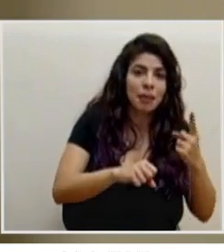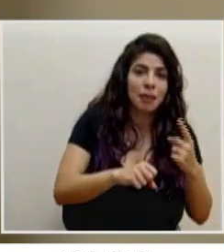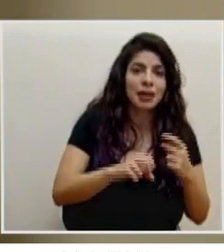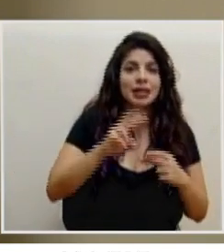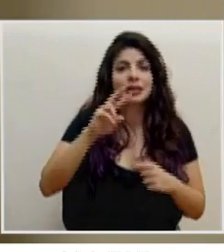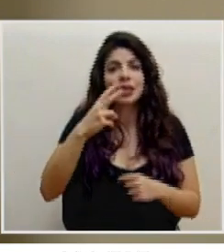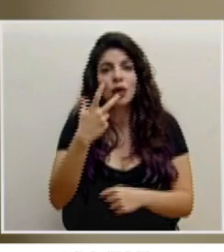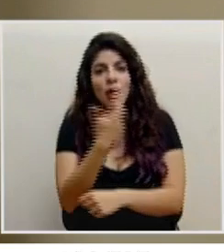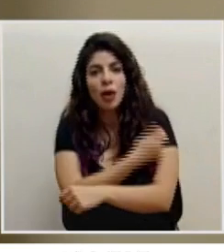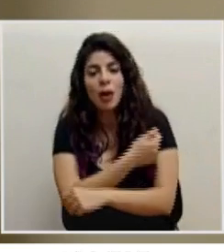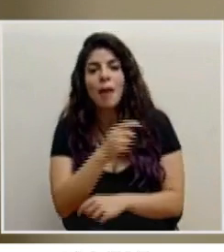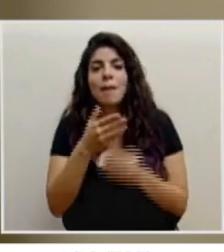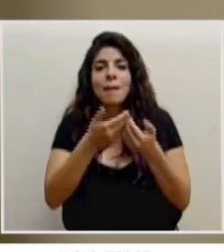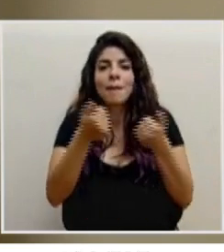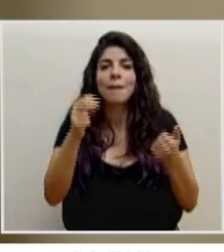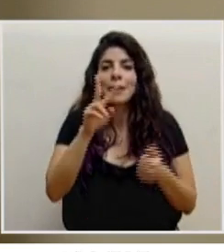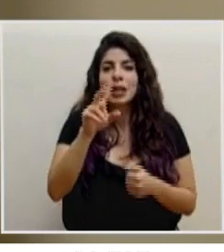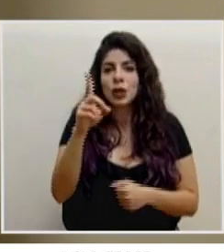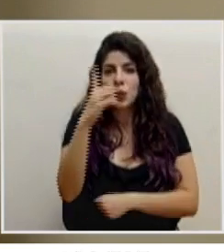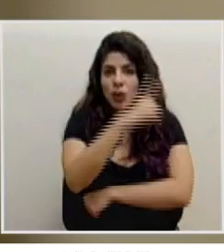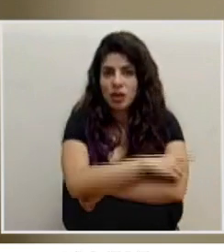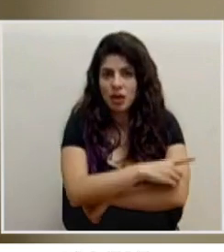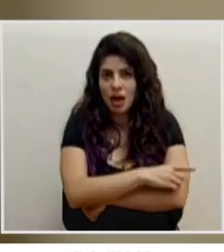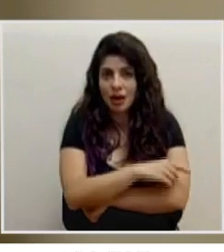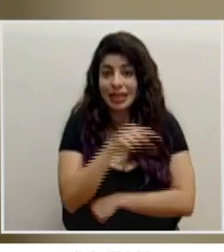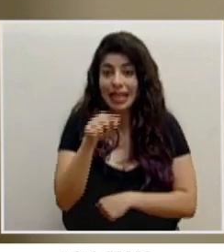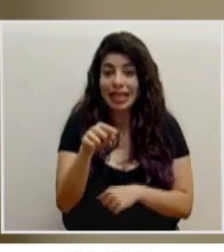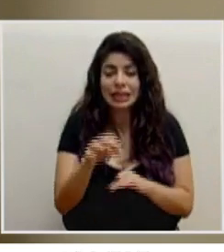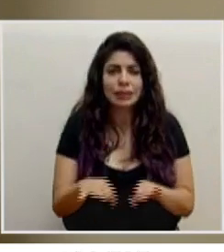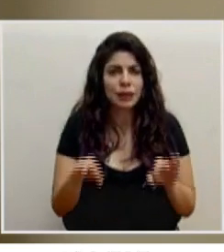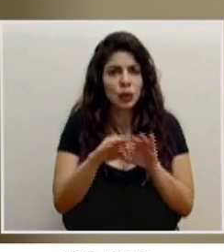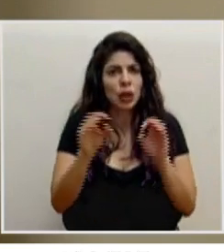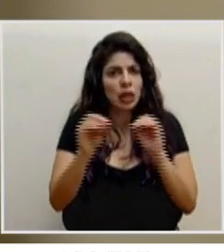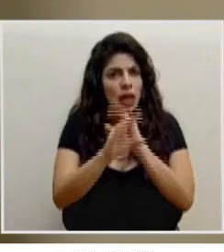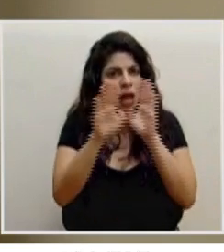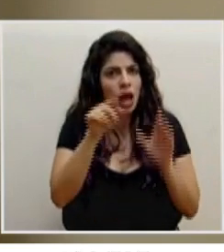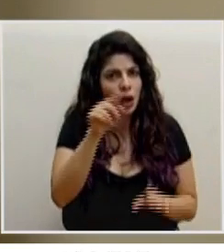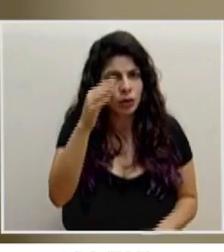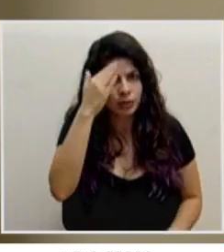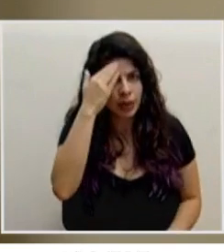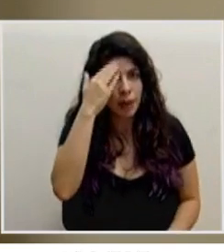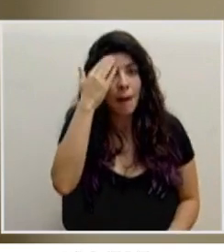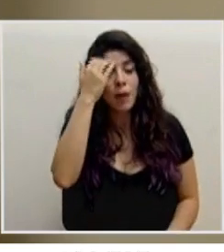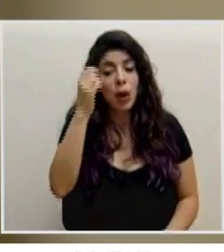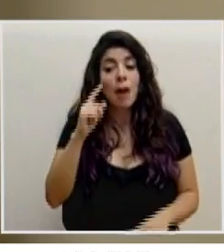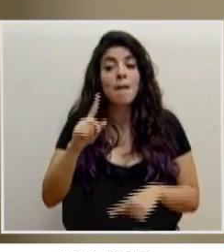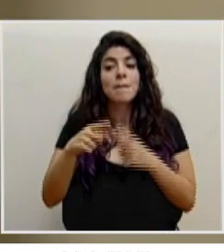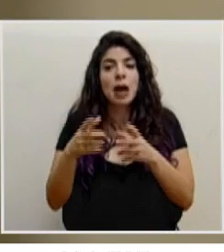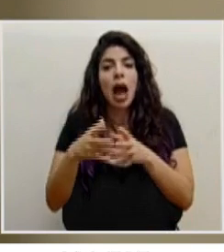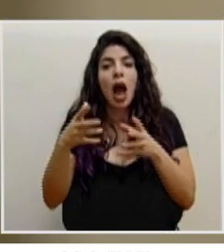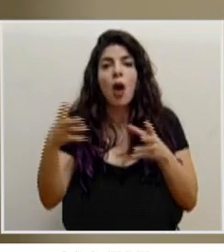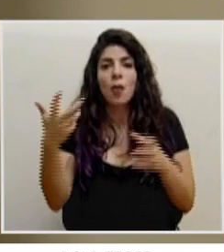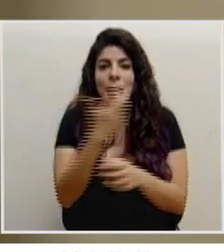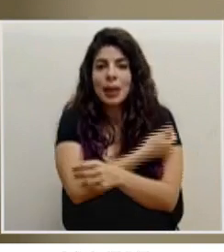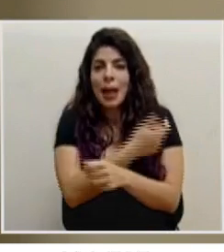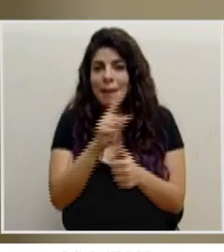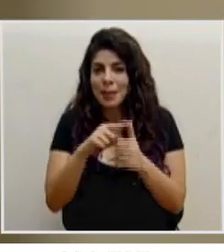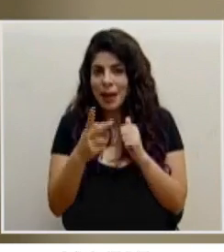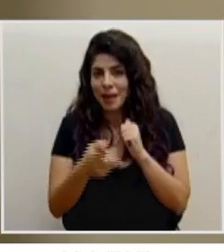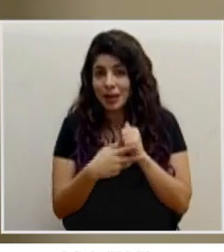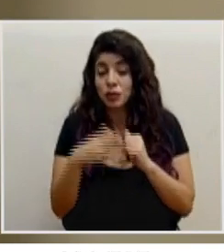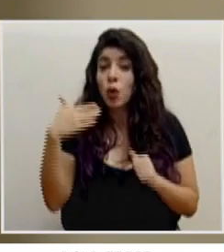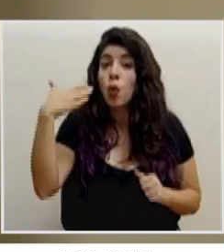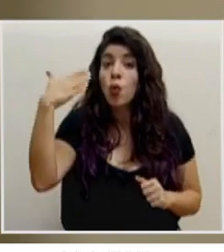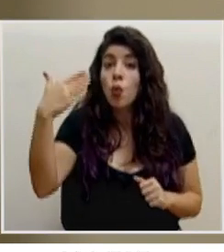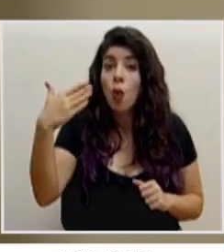con espaciamiento de 21 días. Entonces, eso sí es importante dejarlo claro, porque vamos a tener un mayor aumento de aplicación de primeras dosis. Cuando ya